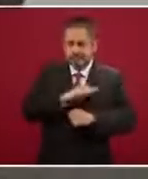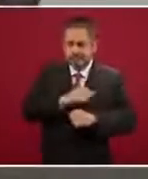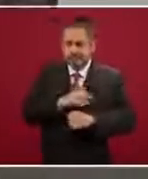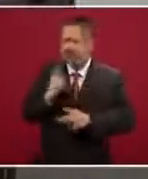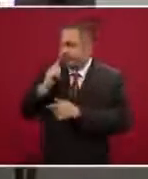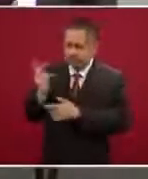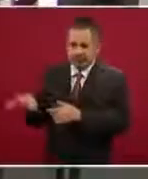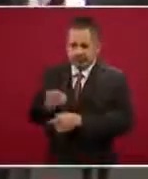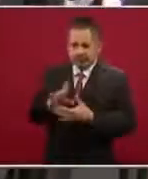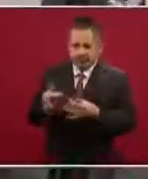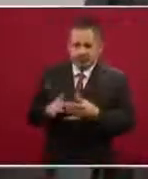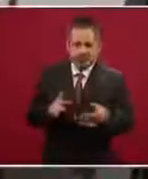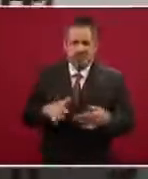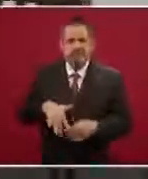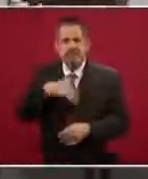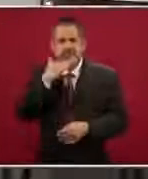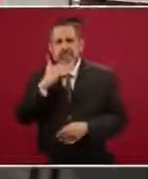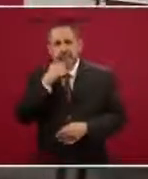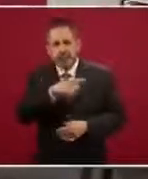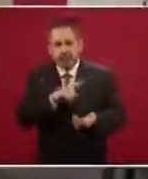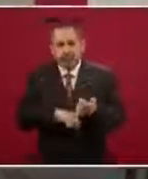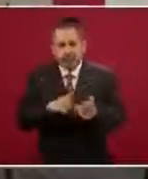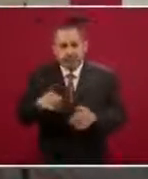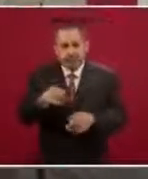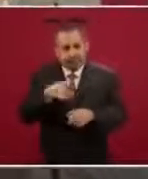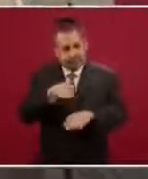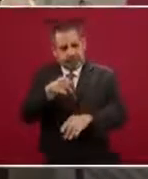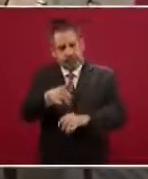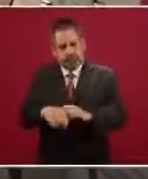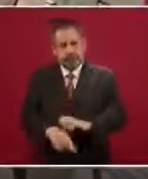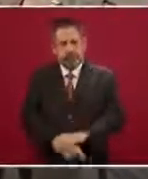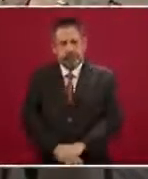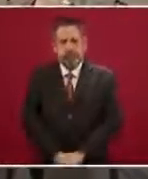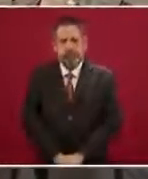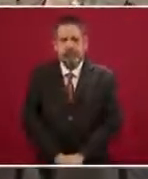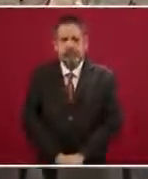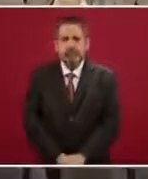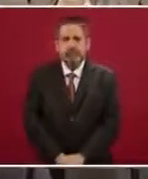de eso? De la corrupción, sobre eso.